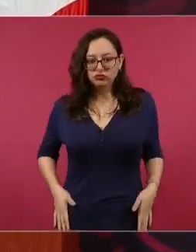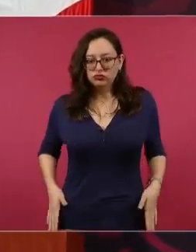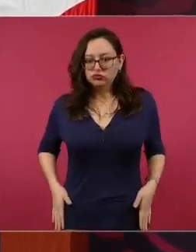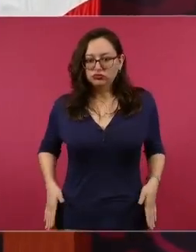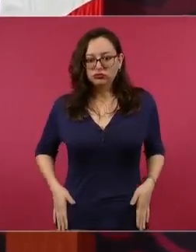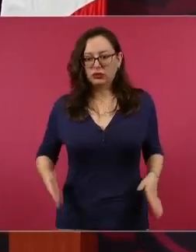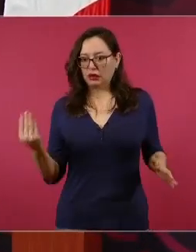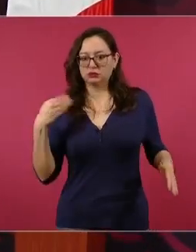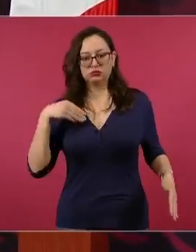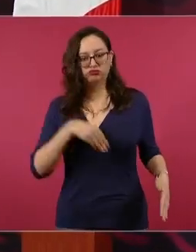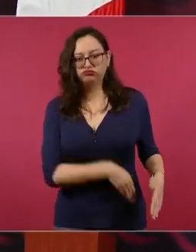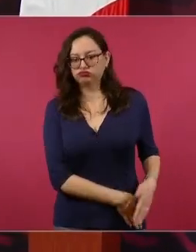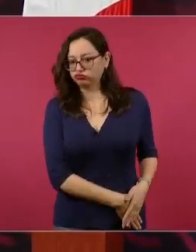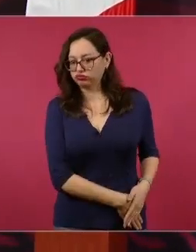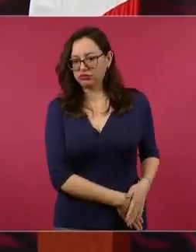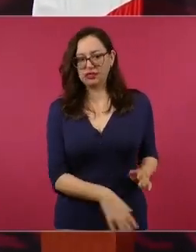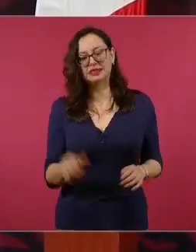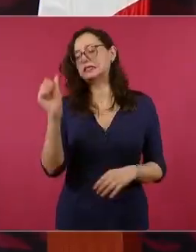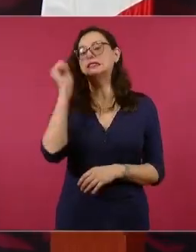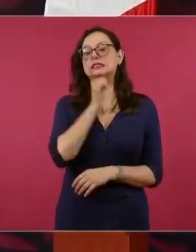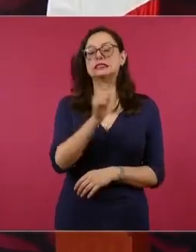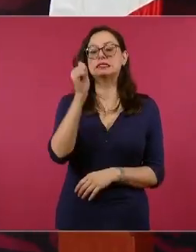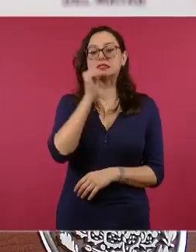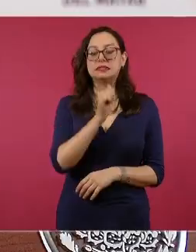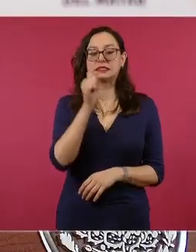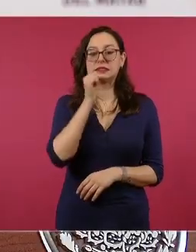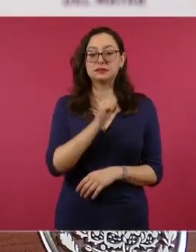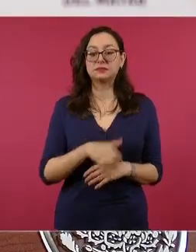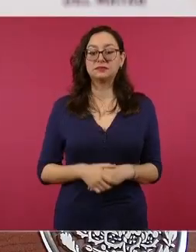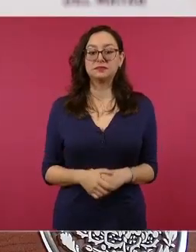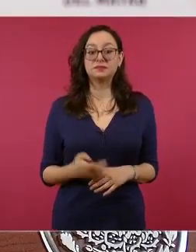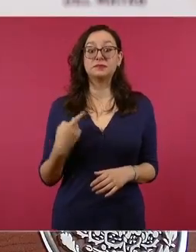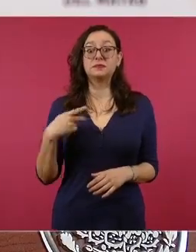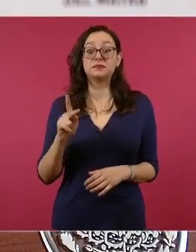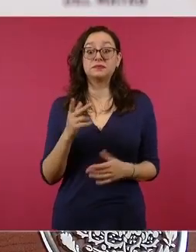pero últimamente, sí, que hago mal,